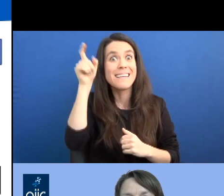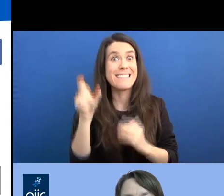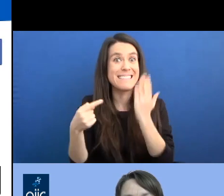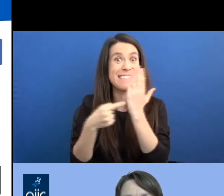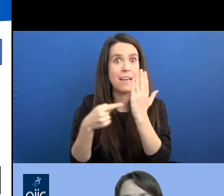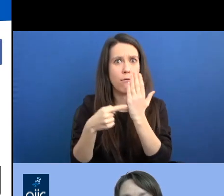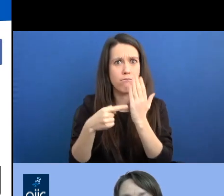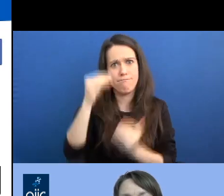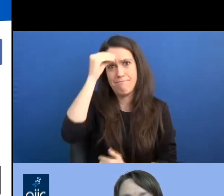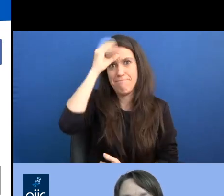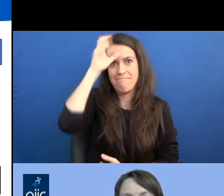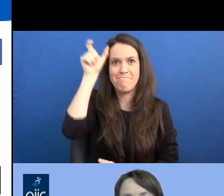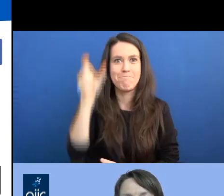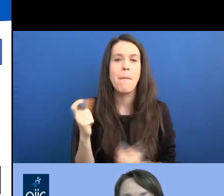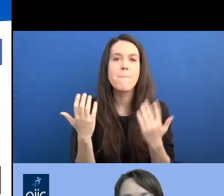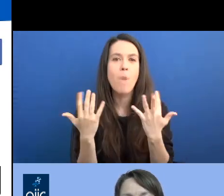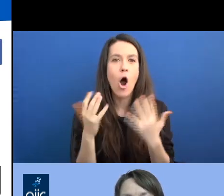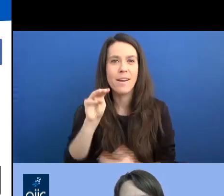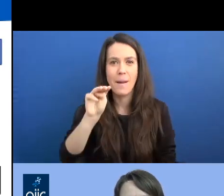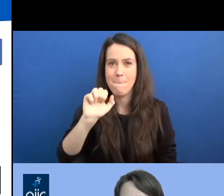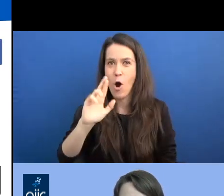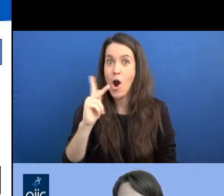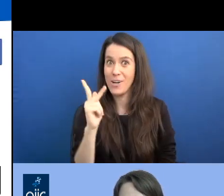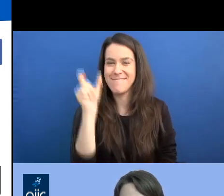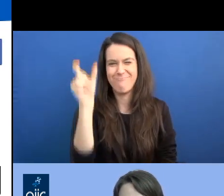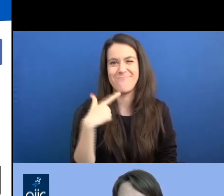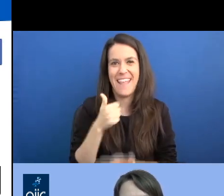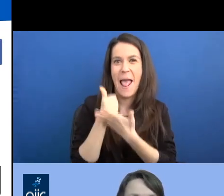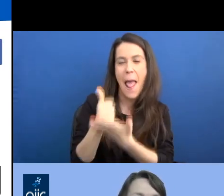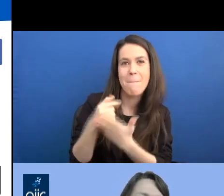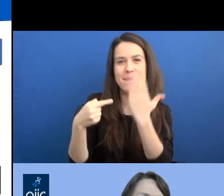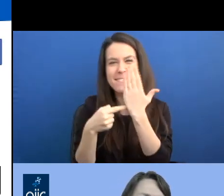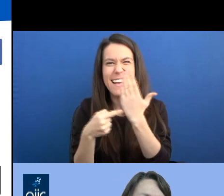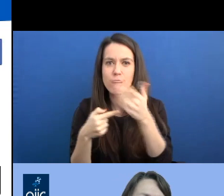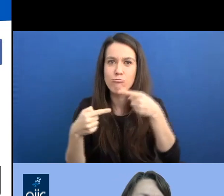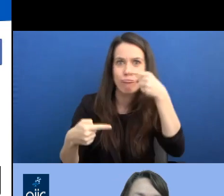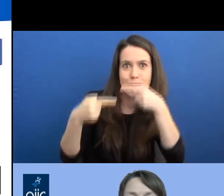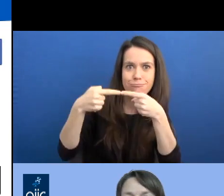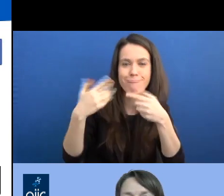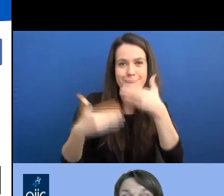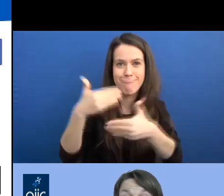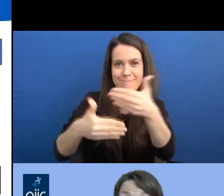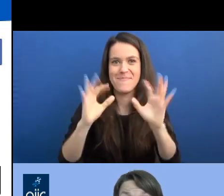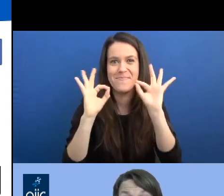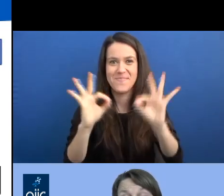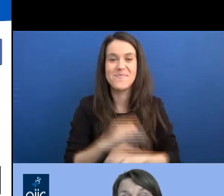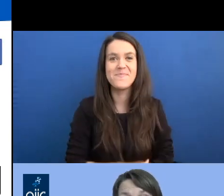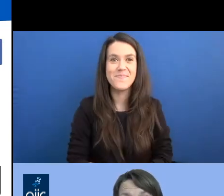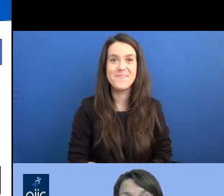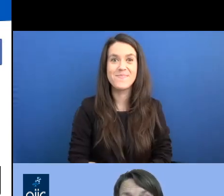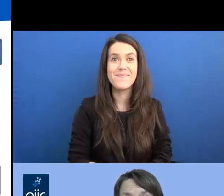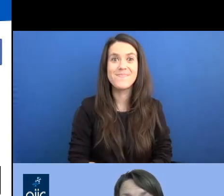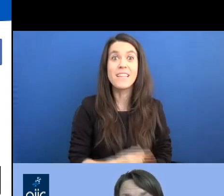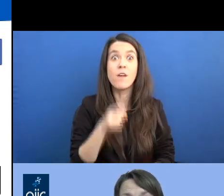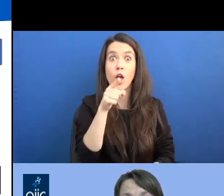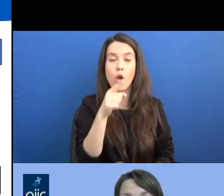técnicas tenemos a Mark Schofield ayudándonos con las cuestiones técnicas. En caso de que tengan alguna cuestión que